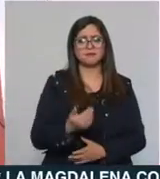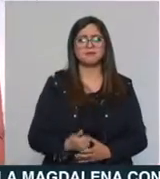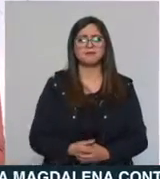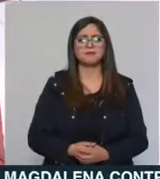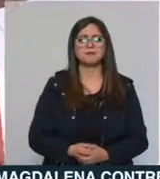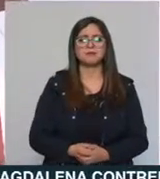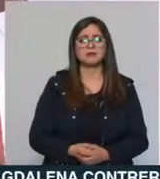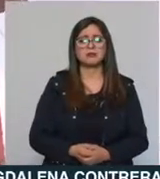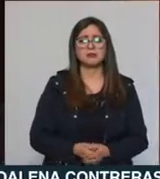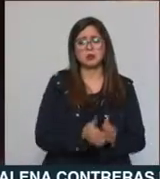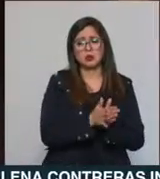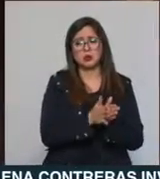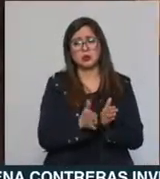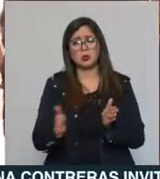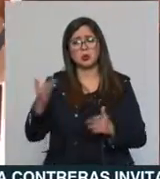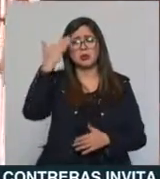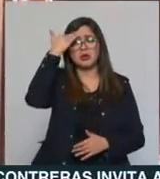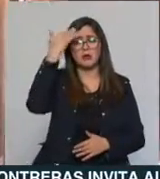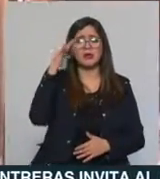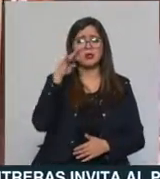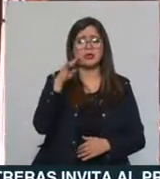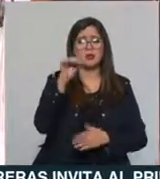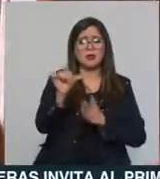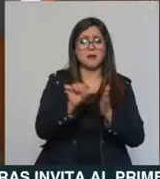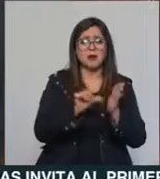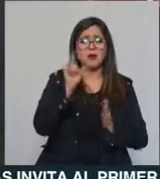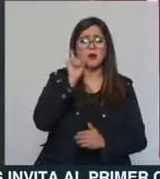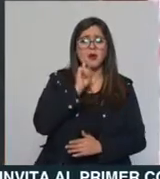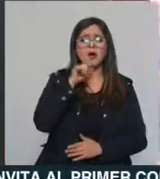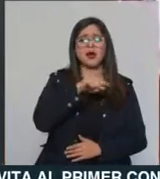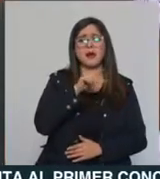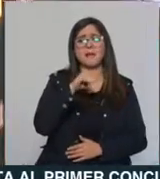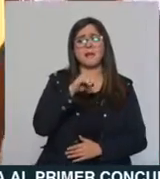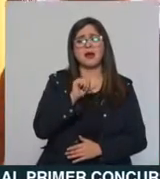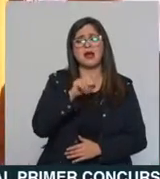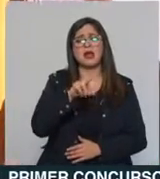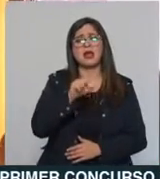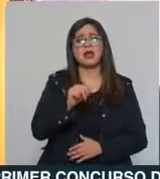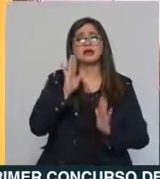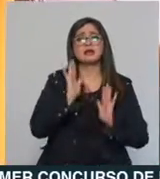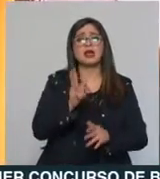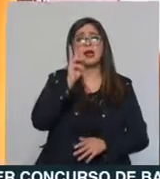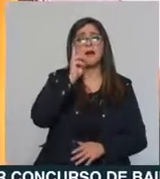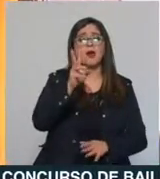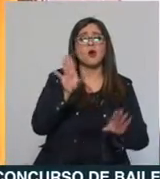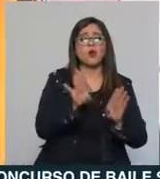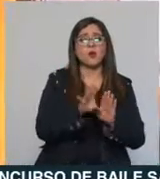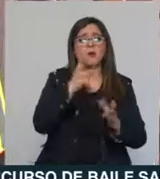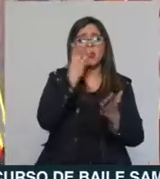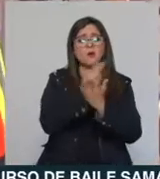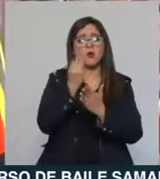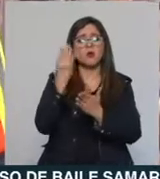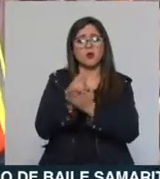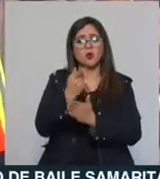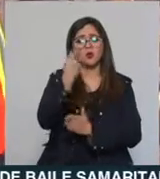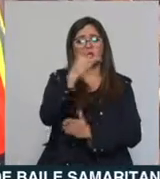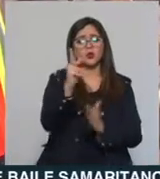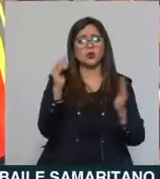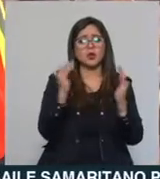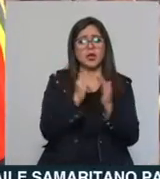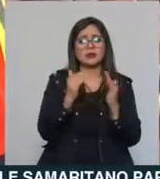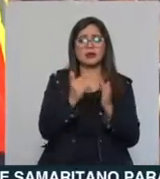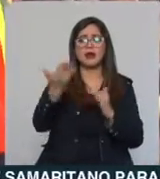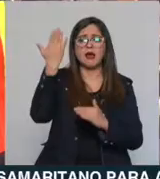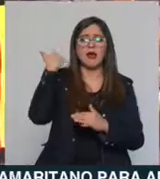Tuvieron que pasar 19 meses para que María Leonarda Carballo viera el inicio de la obra de rehabilitación de su vivienda dañada con el sismo